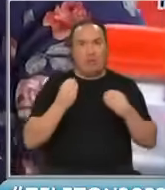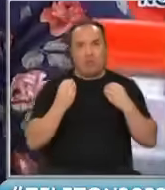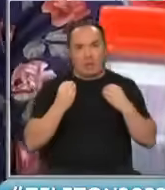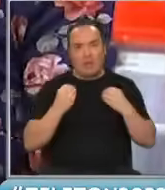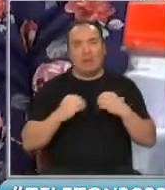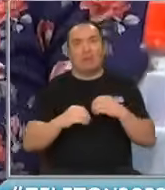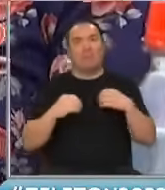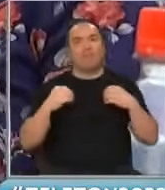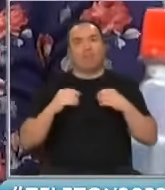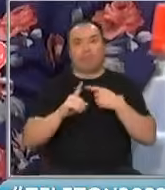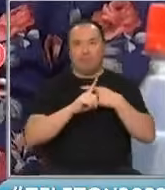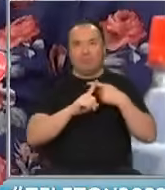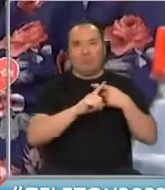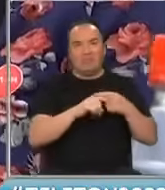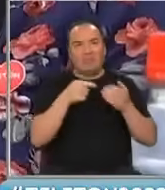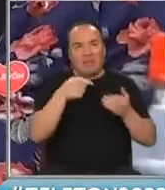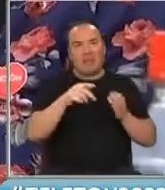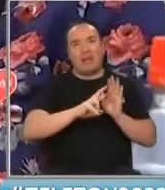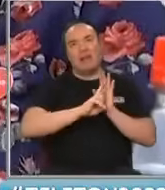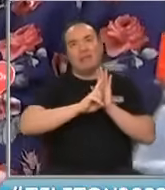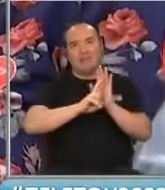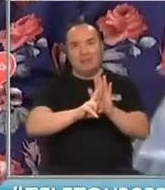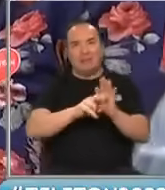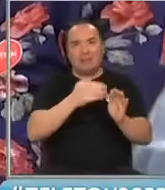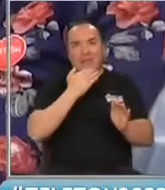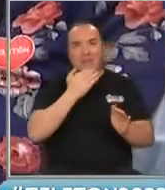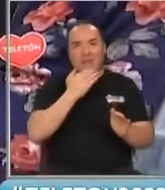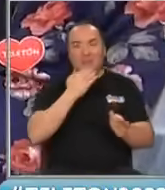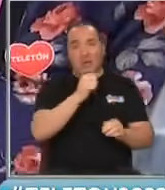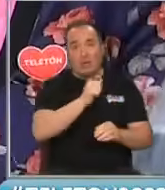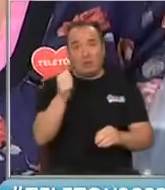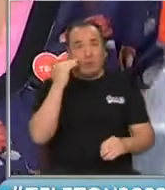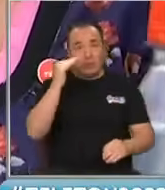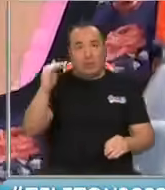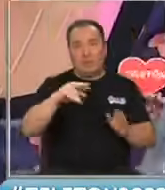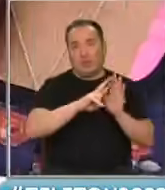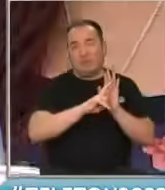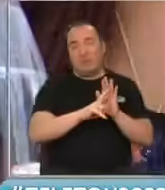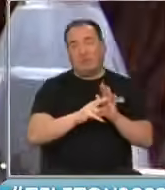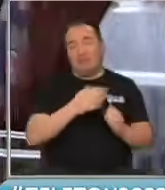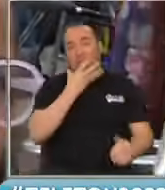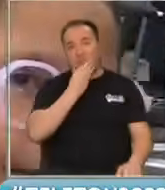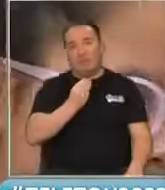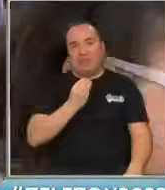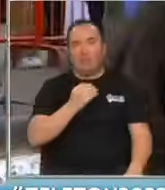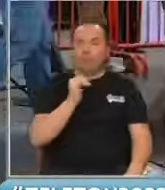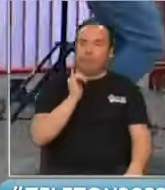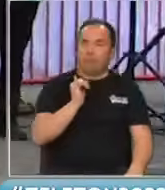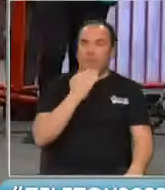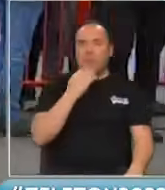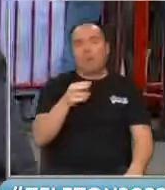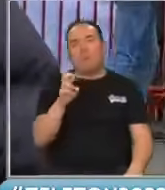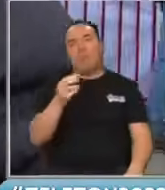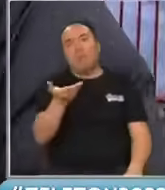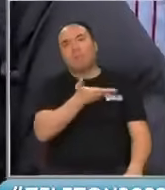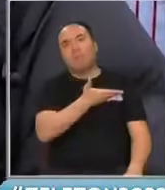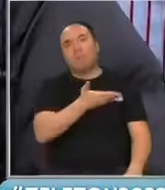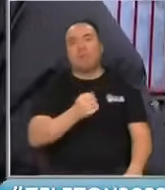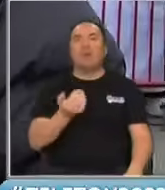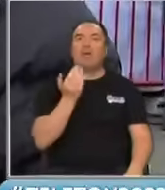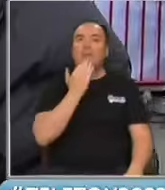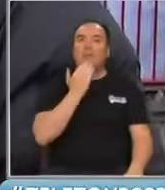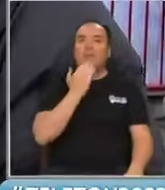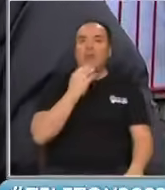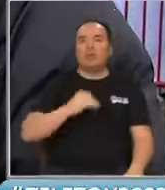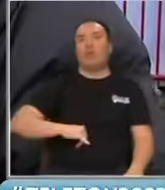La Amanda, de que sea la niña embajadora y que pueda representar a todos los niños de la Teletón. Claro que sí. ¿Y para el papá? También,